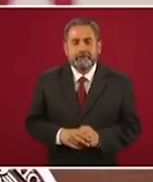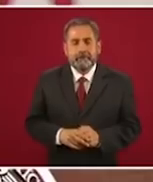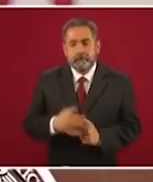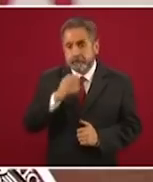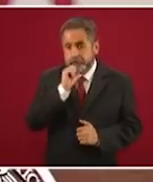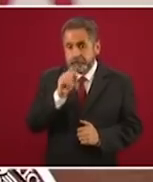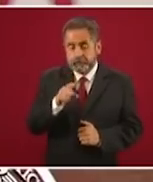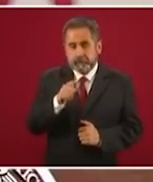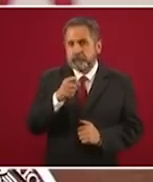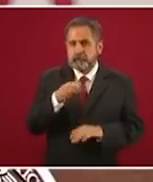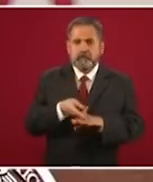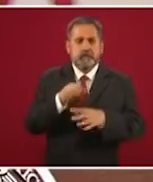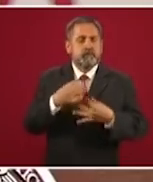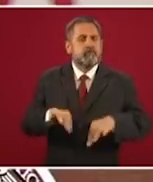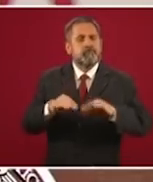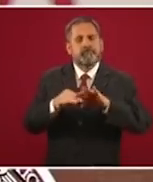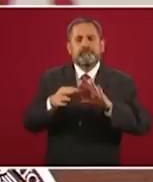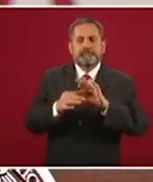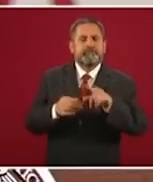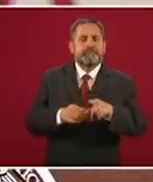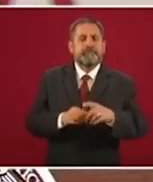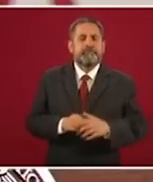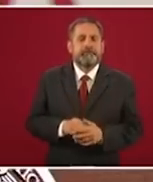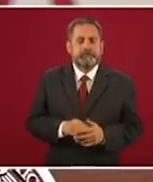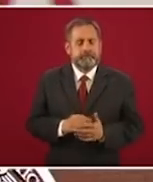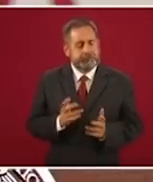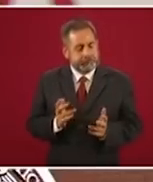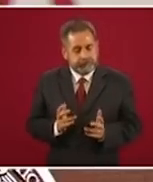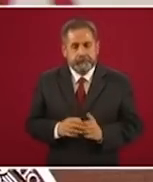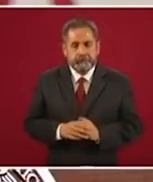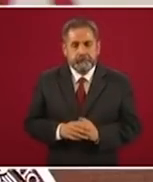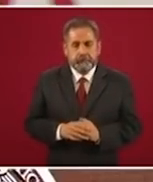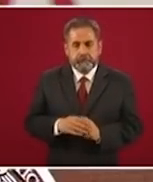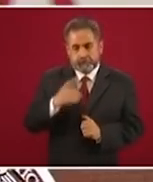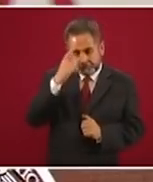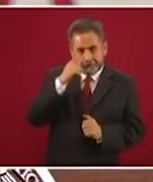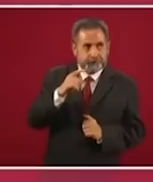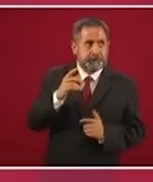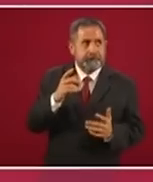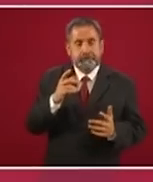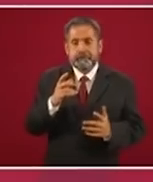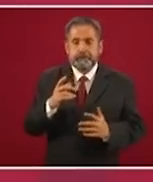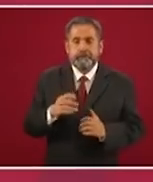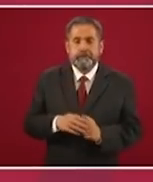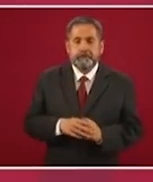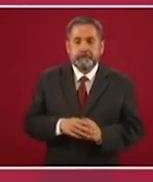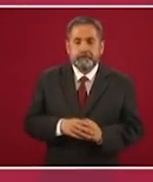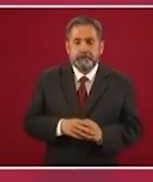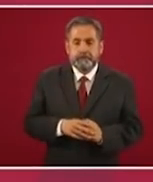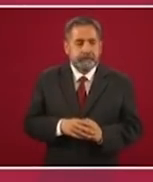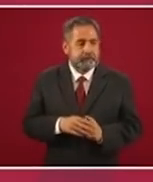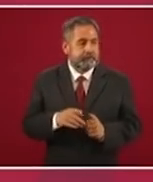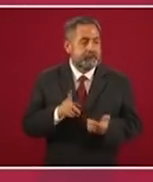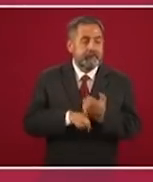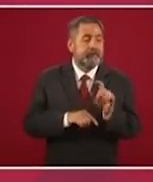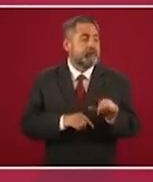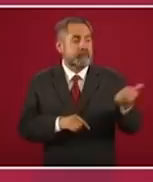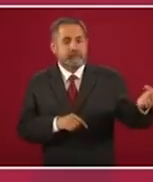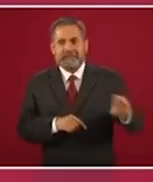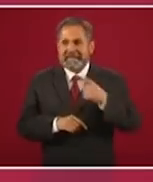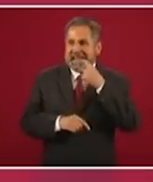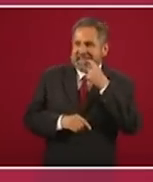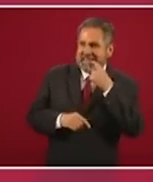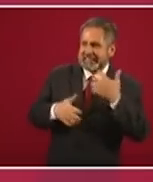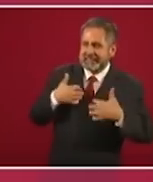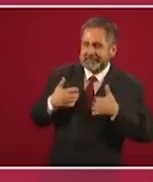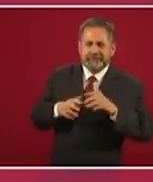Y es muy importante, pues, para que no se vayan a generar celos,